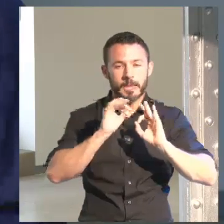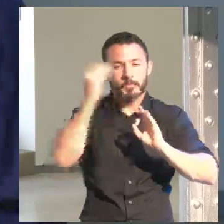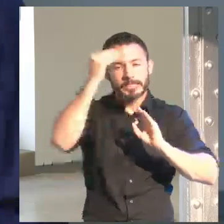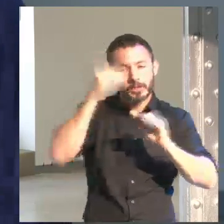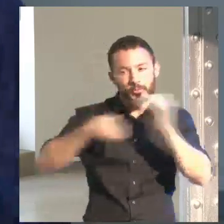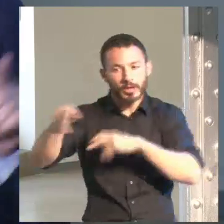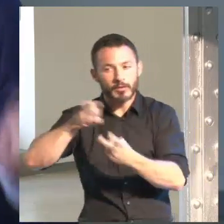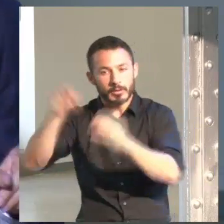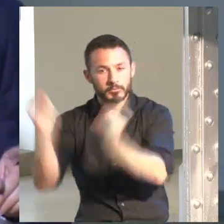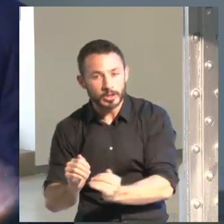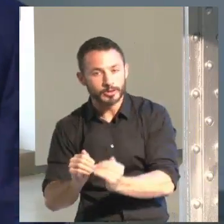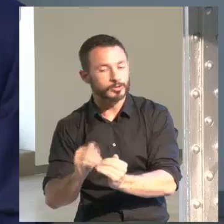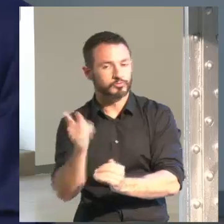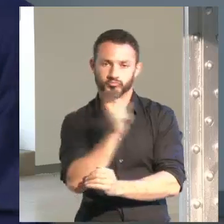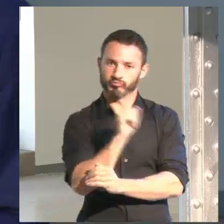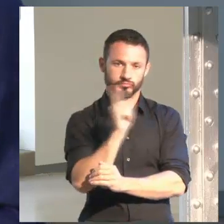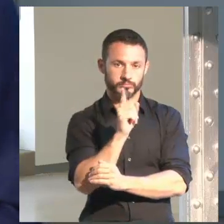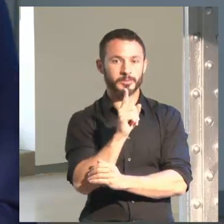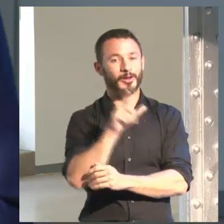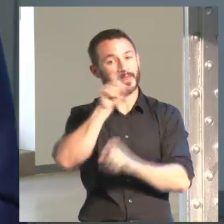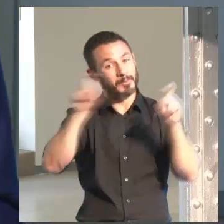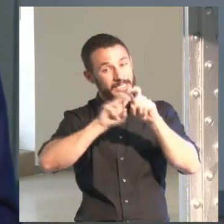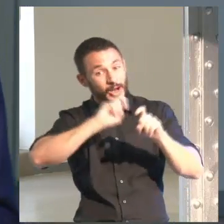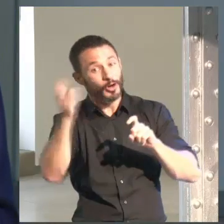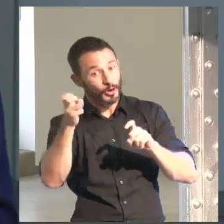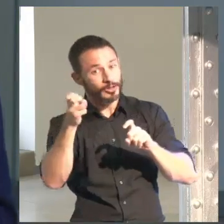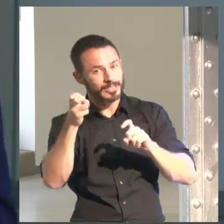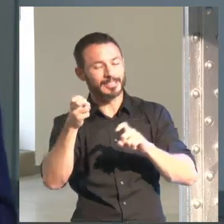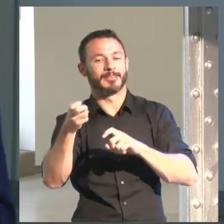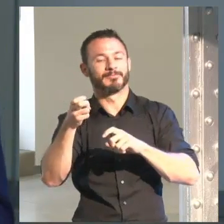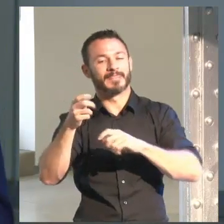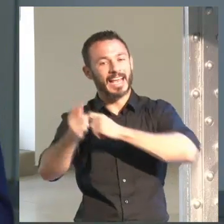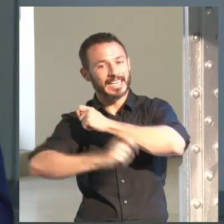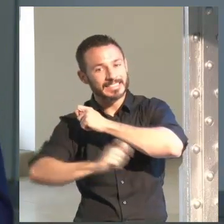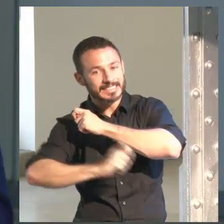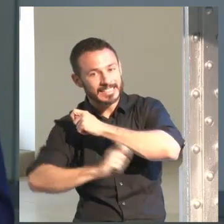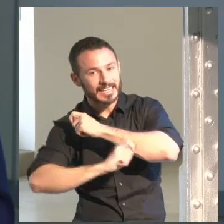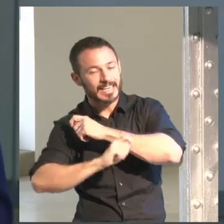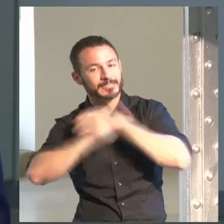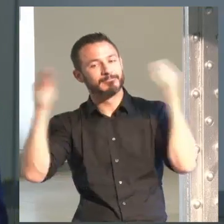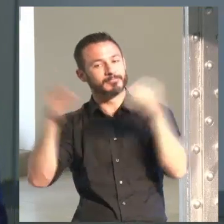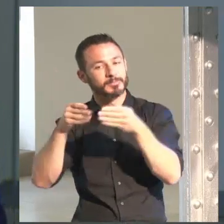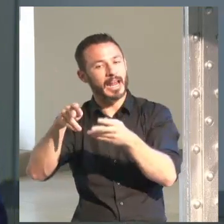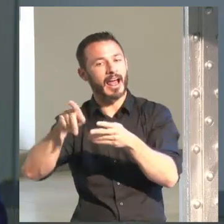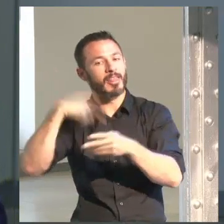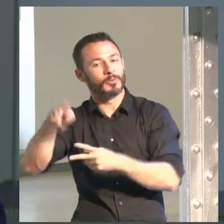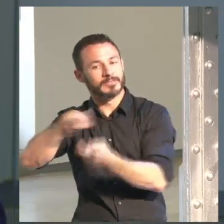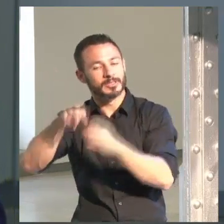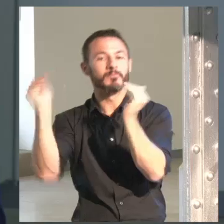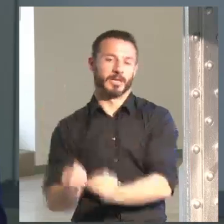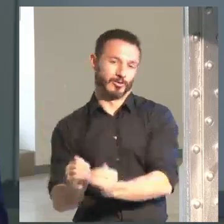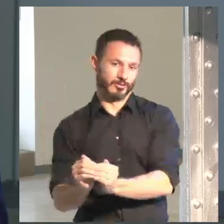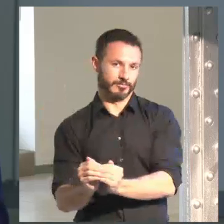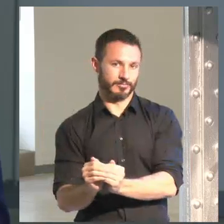otras empresas cuyas estrategias empresariales están basadas exclusivamente en razones fiscales. La solución a todos